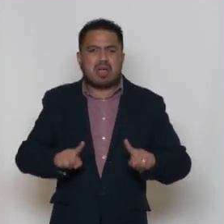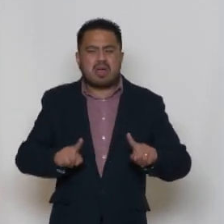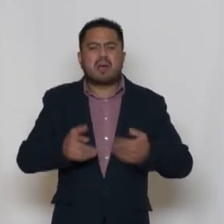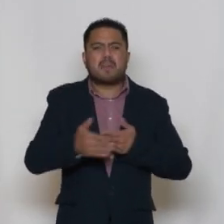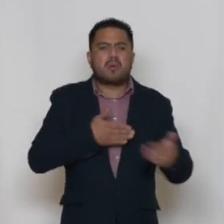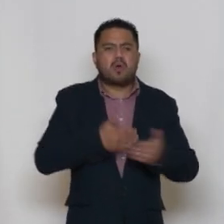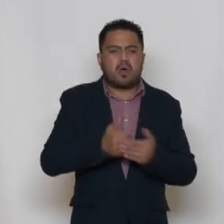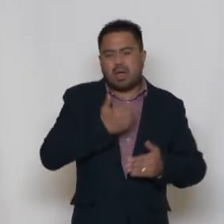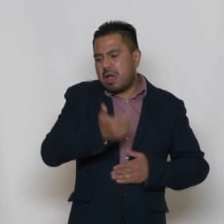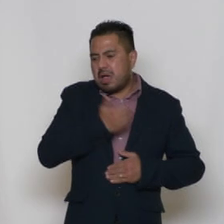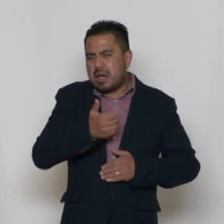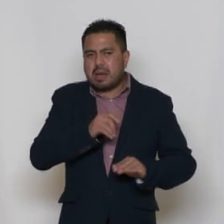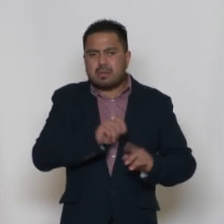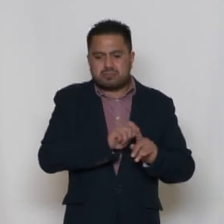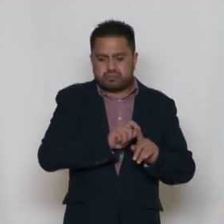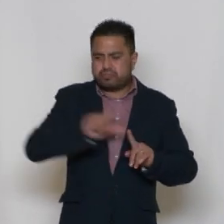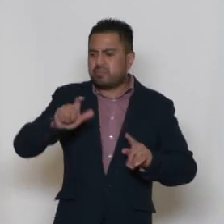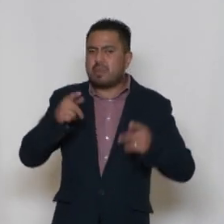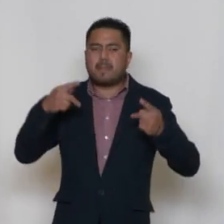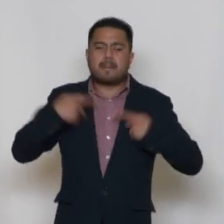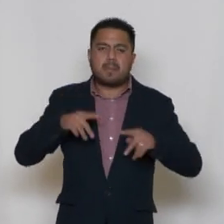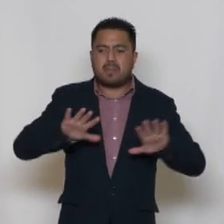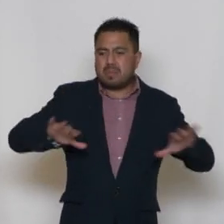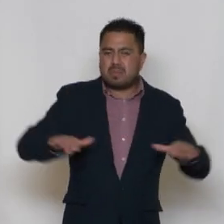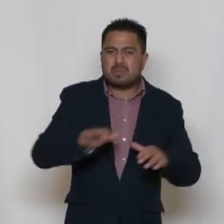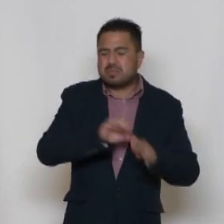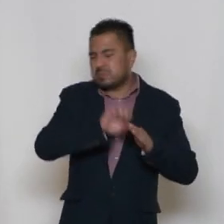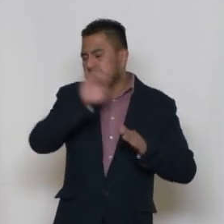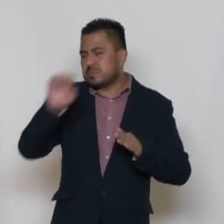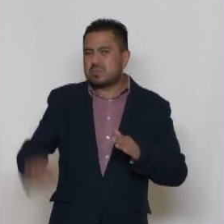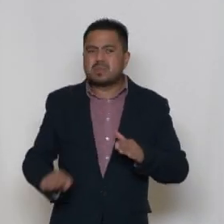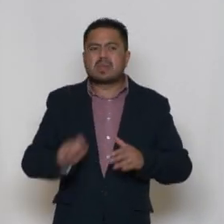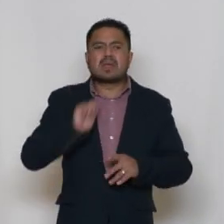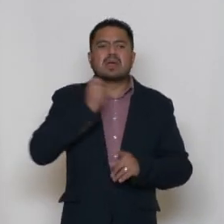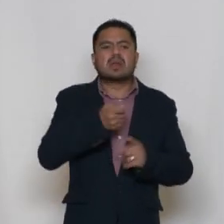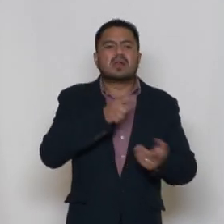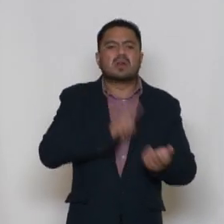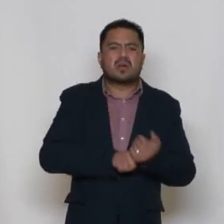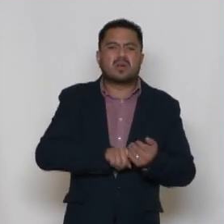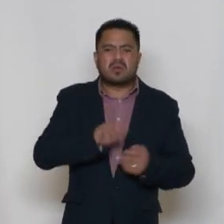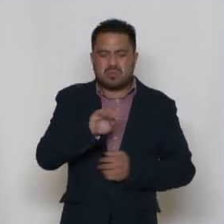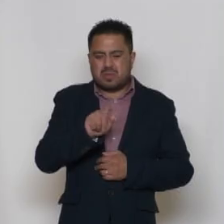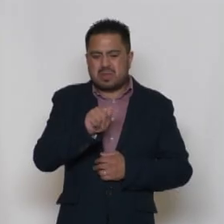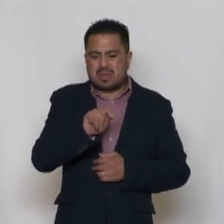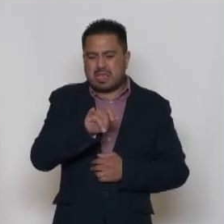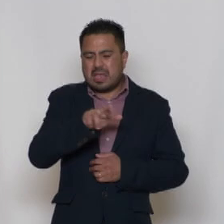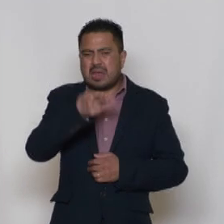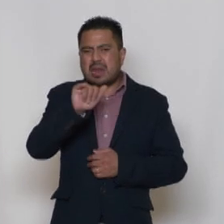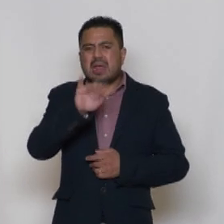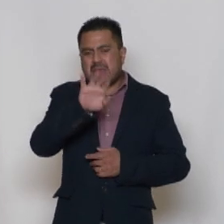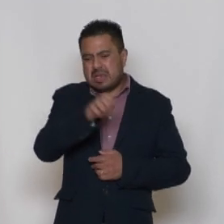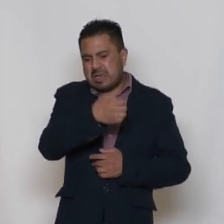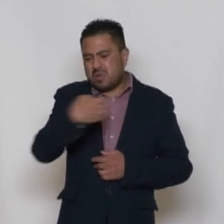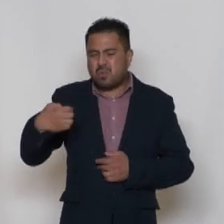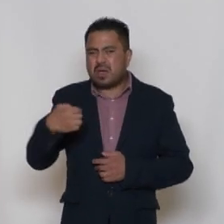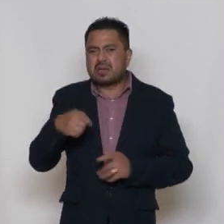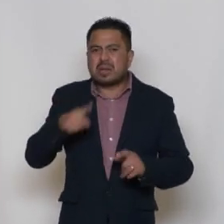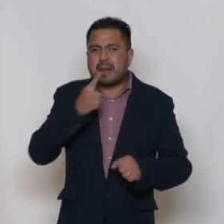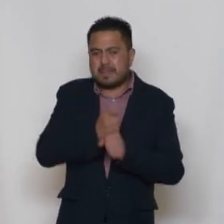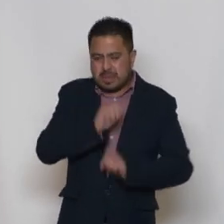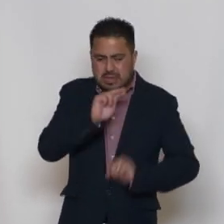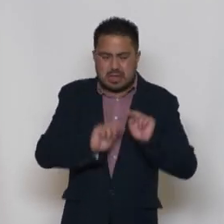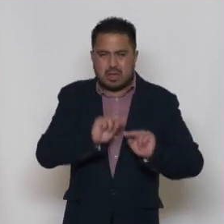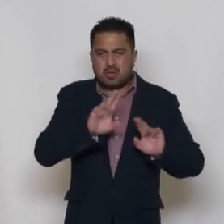modelos clásicos de crecimiento poblacional, por ejemplo, de Lotka-Volterra, que son un par de ecuaciones diferenciales de primer orden